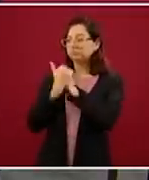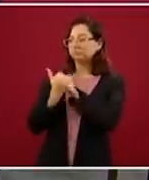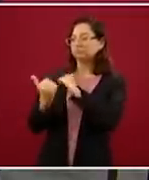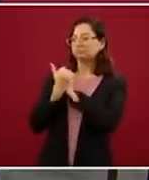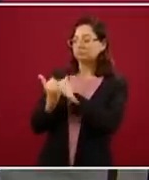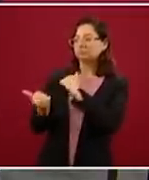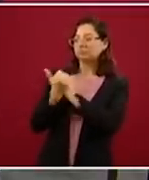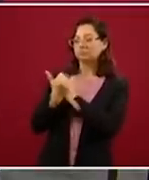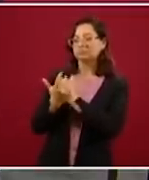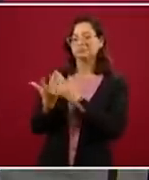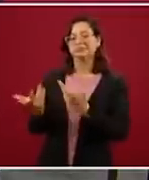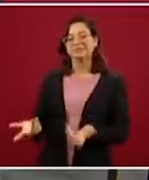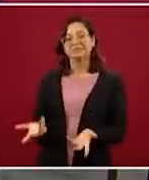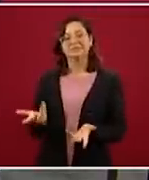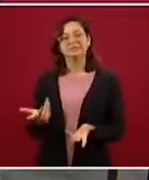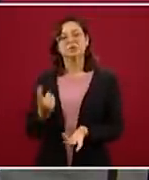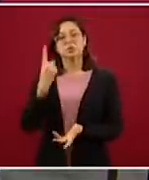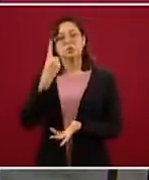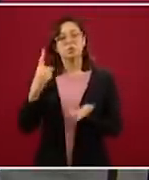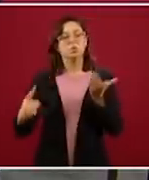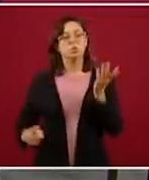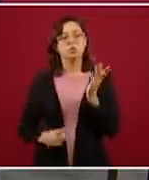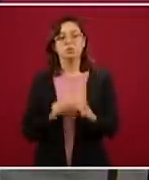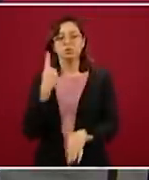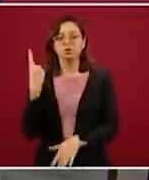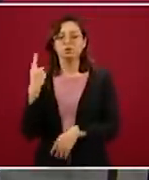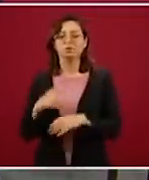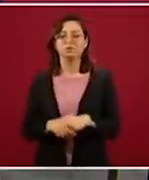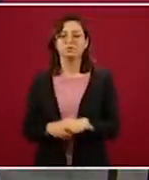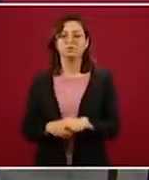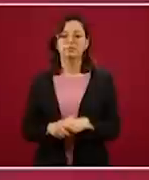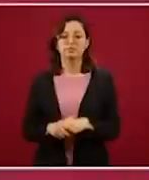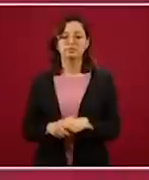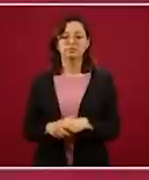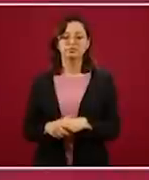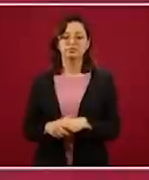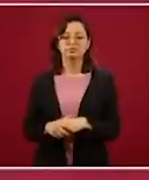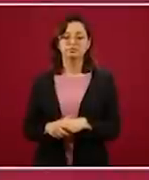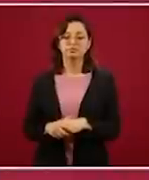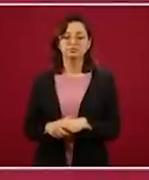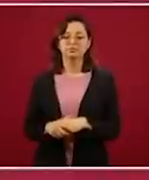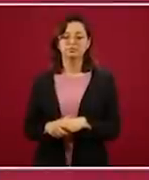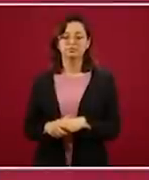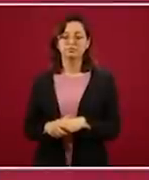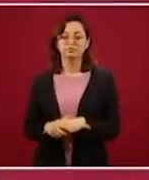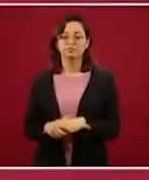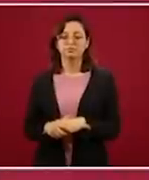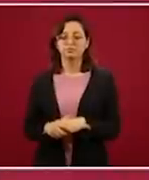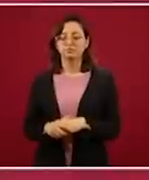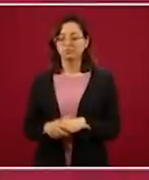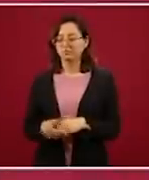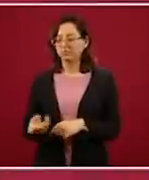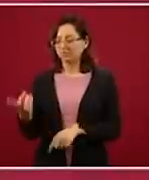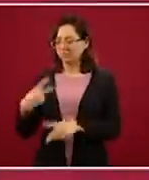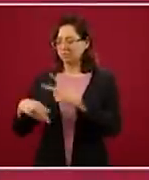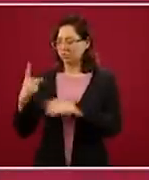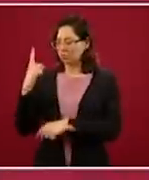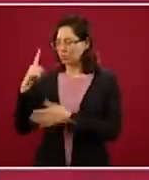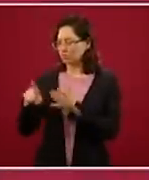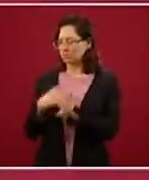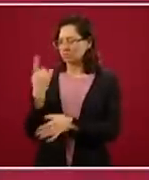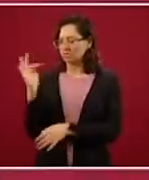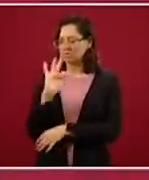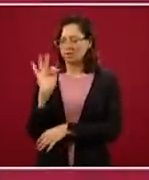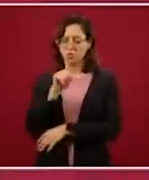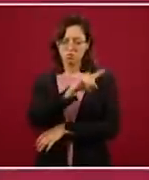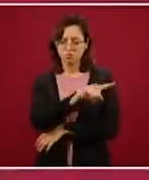Bueno, vino una vez aquí, nada más que ustedes a lo mejor no se